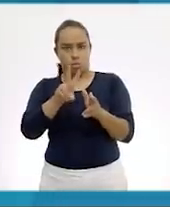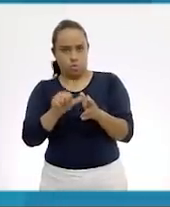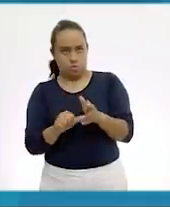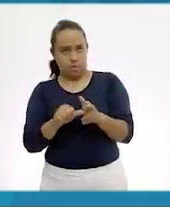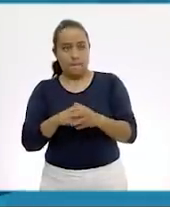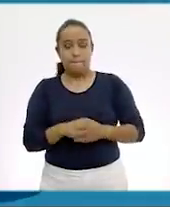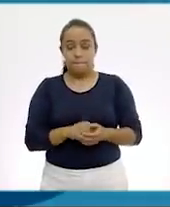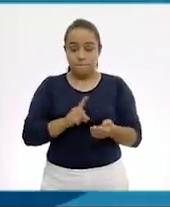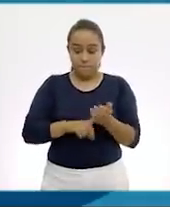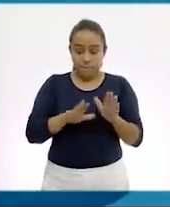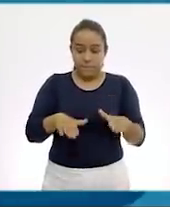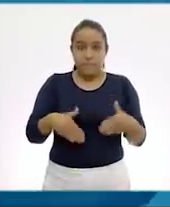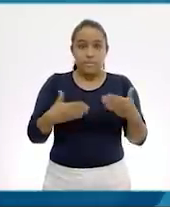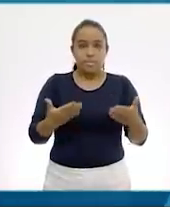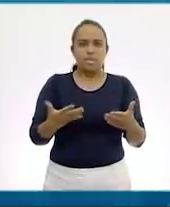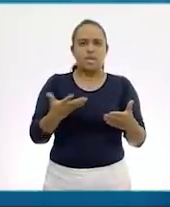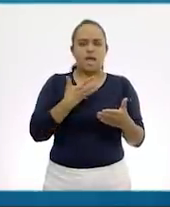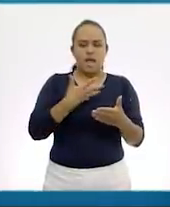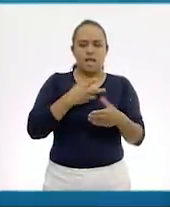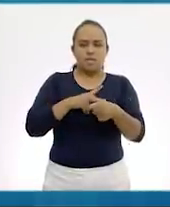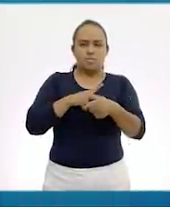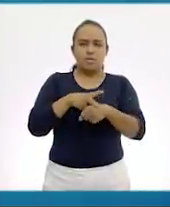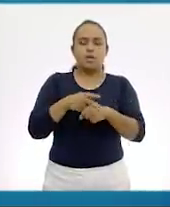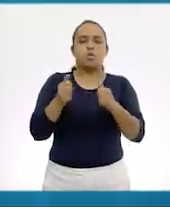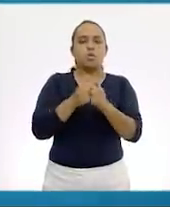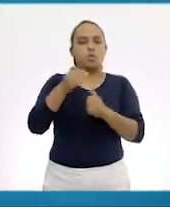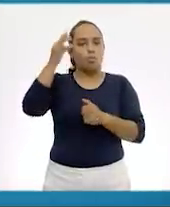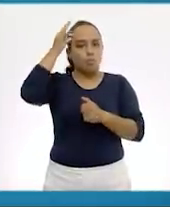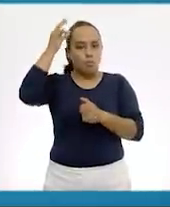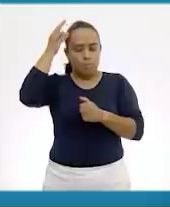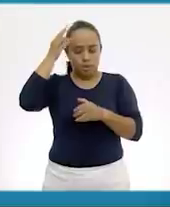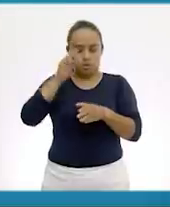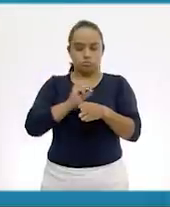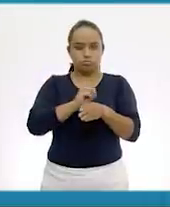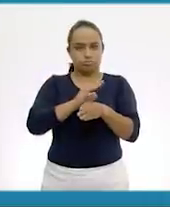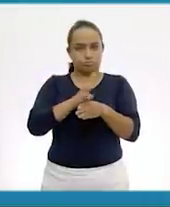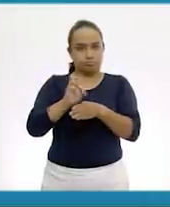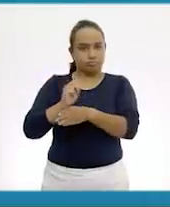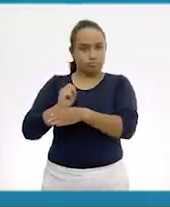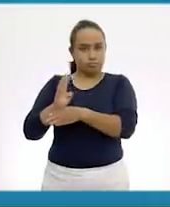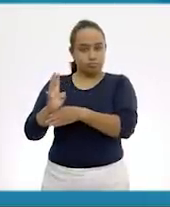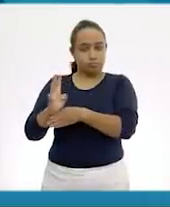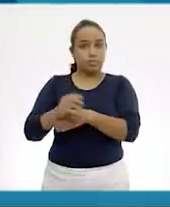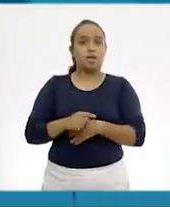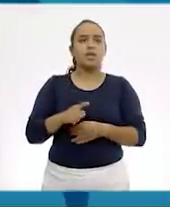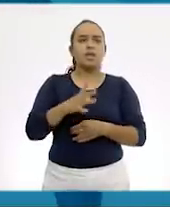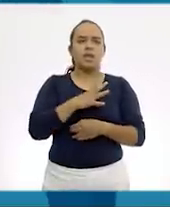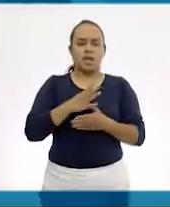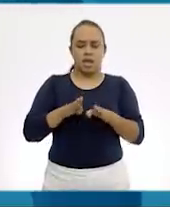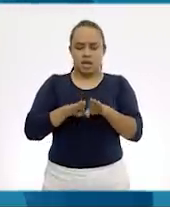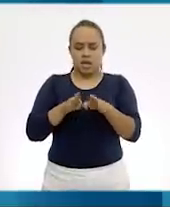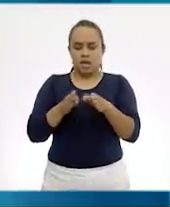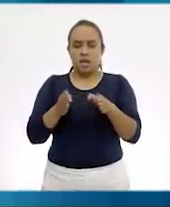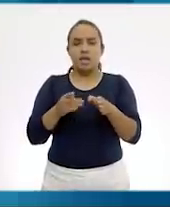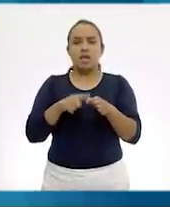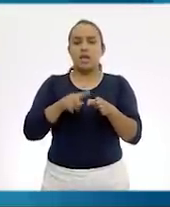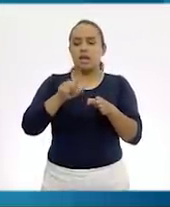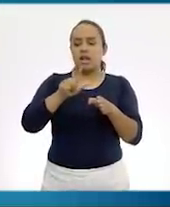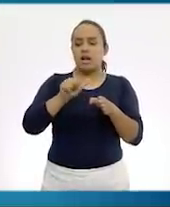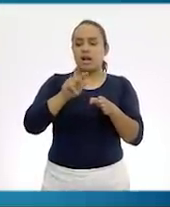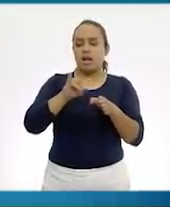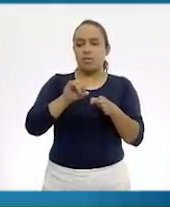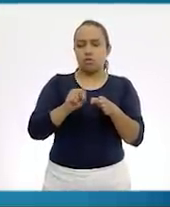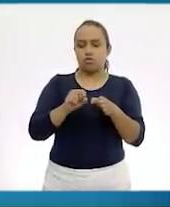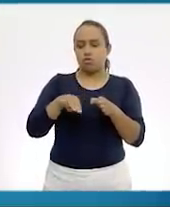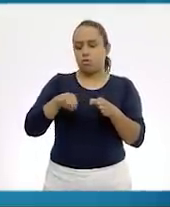la parte externa tienen piel cubierta con vello púbico. Estos labios cubren otros pliegues denominados labios